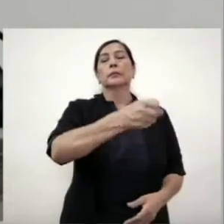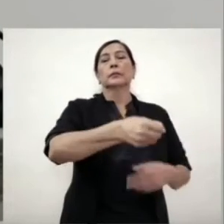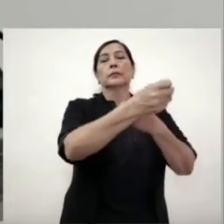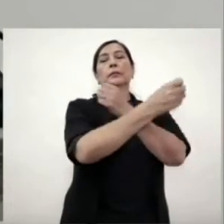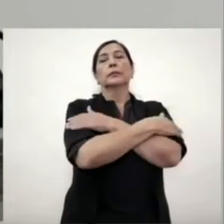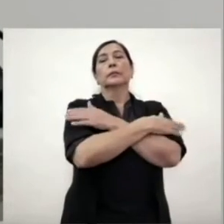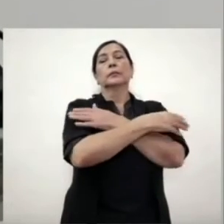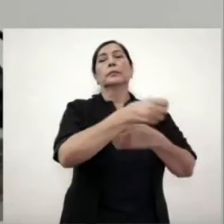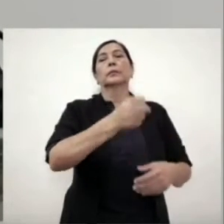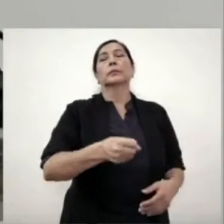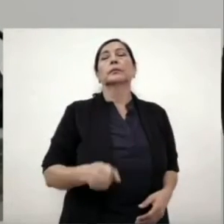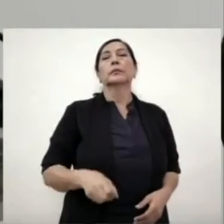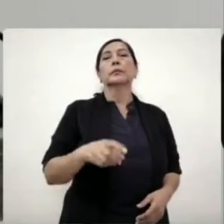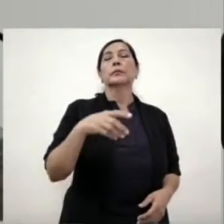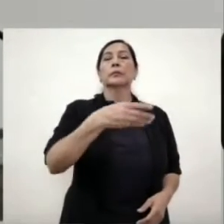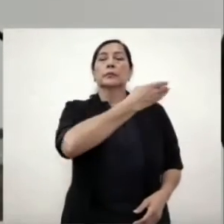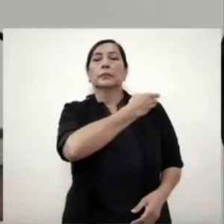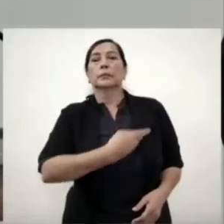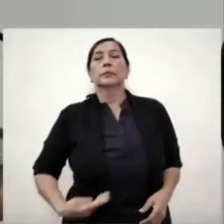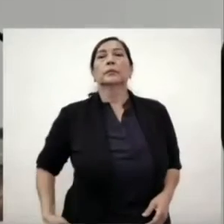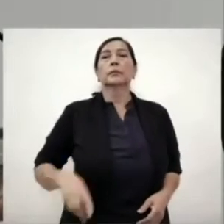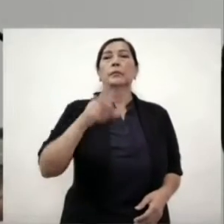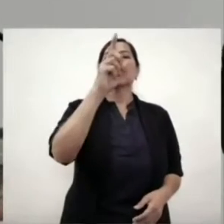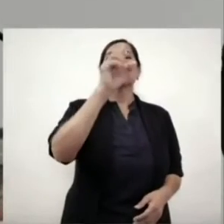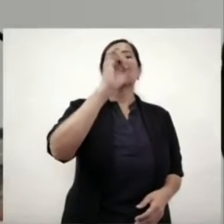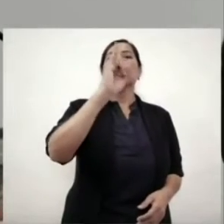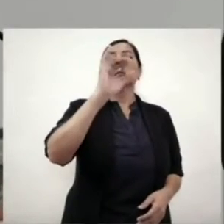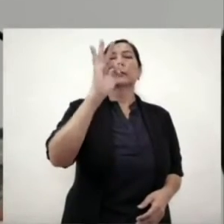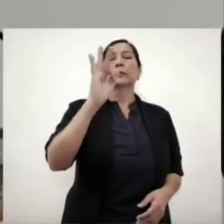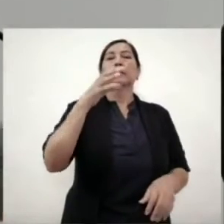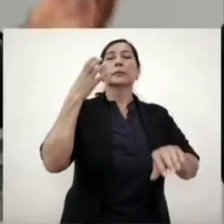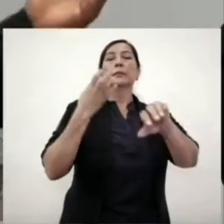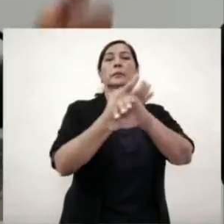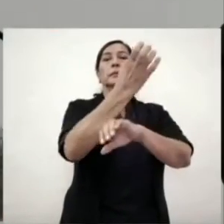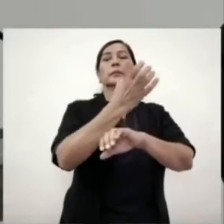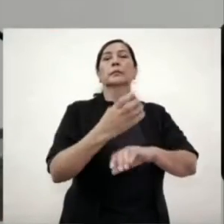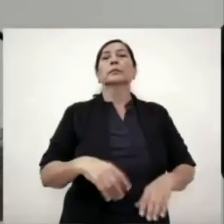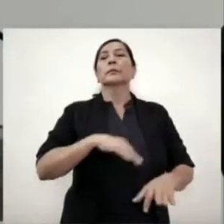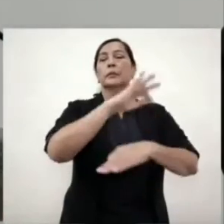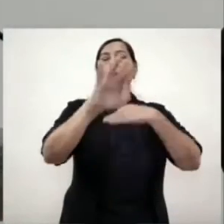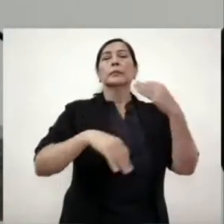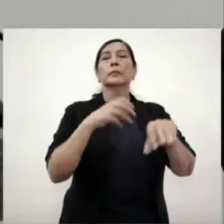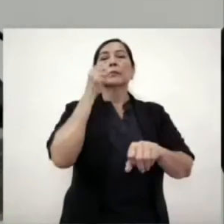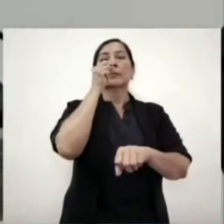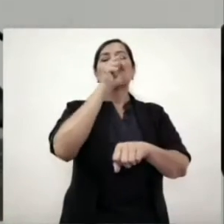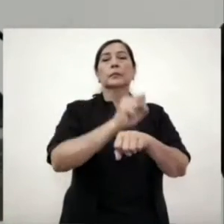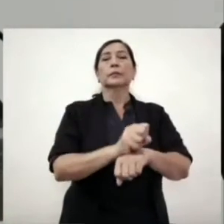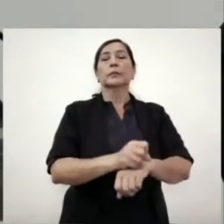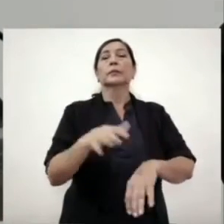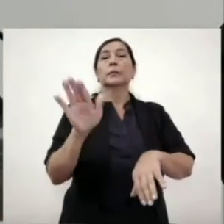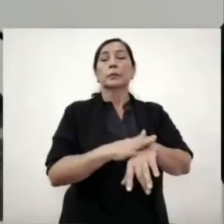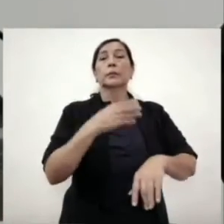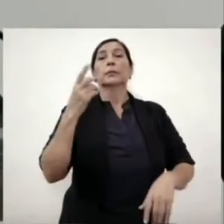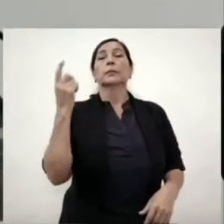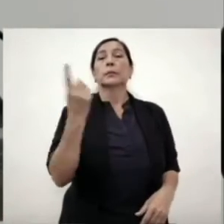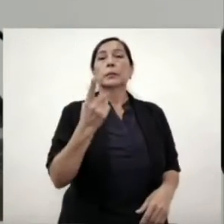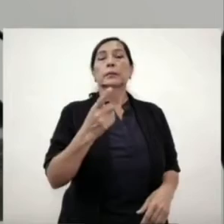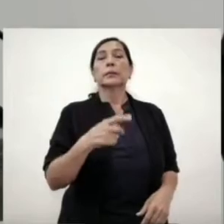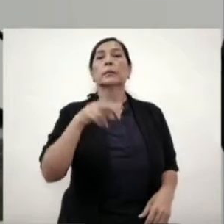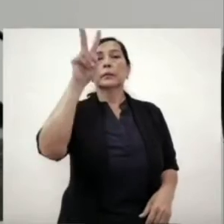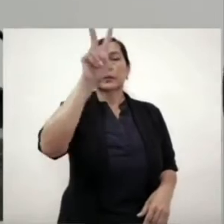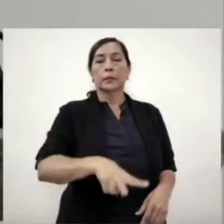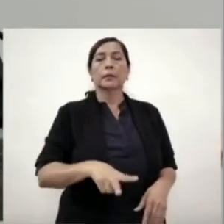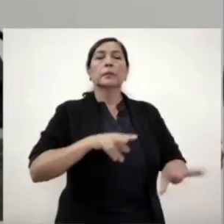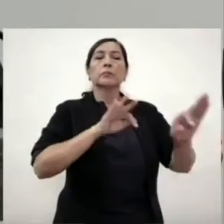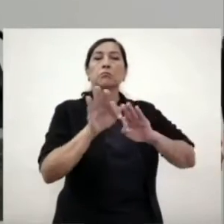cariño que muestra para Zamora, y a cada uno de tus secretarios. Secretario, gracias, porque se han puesto a trabajar